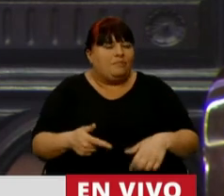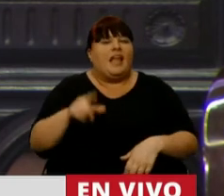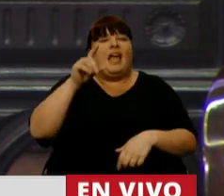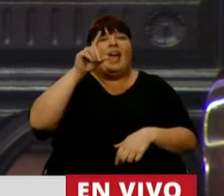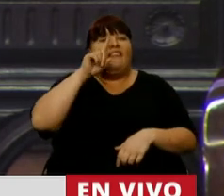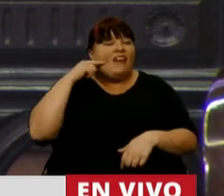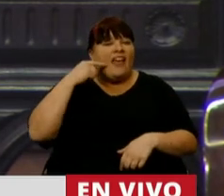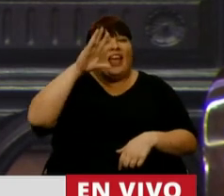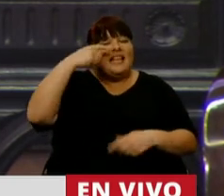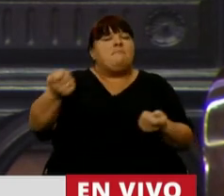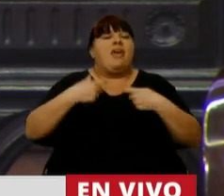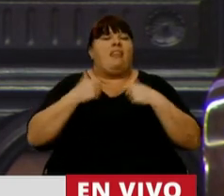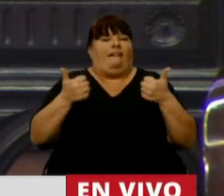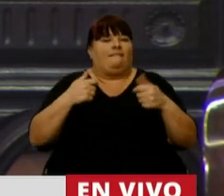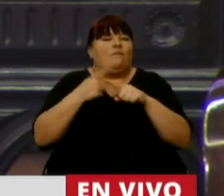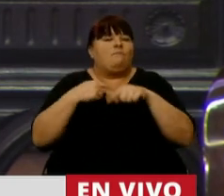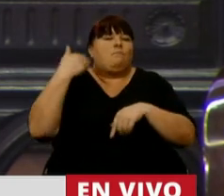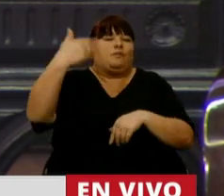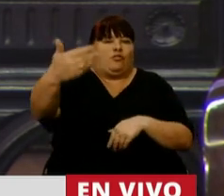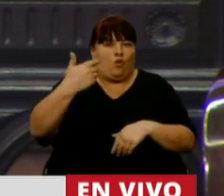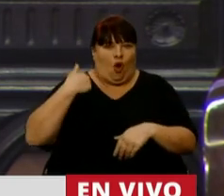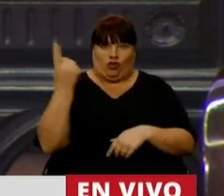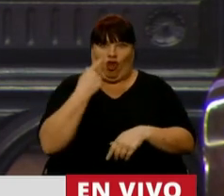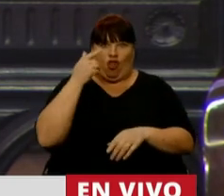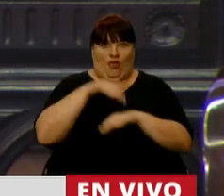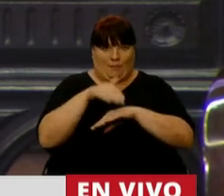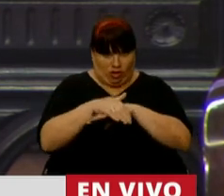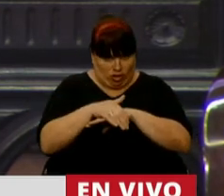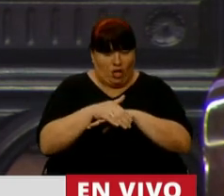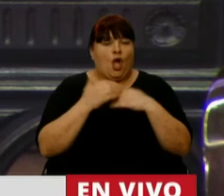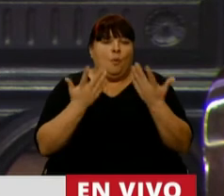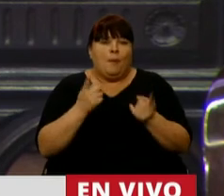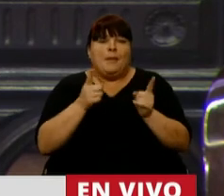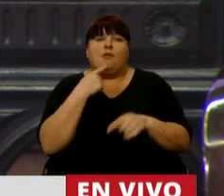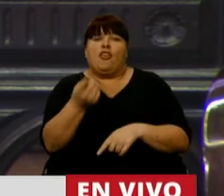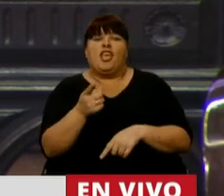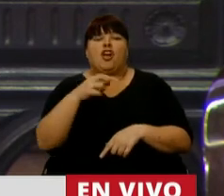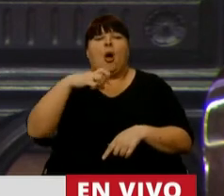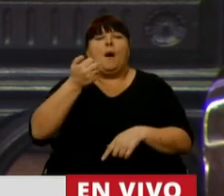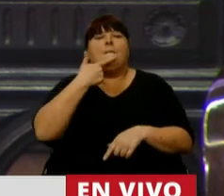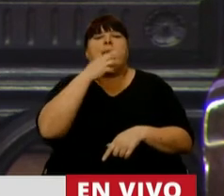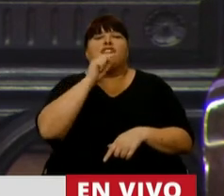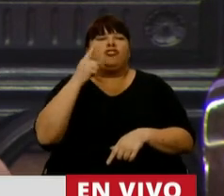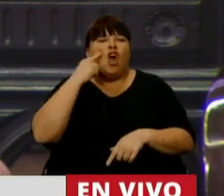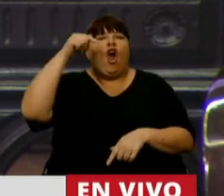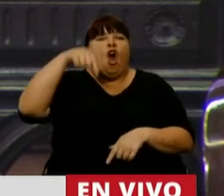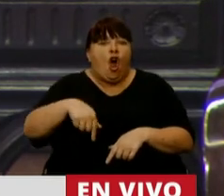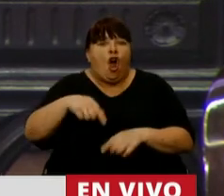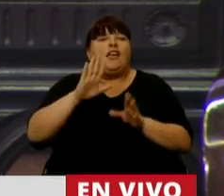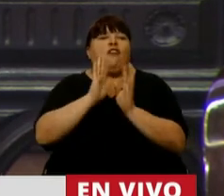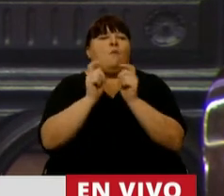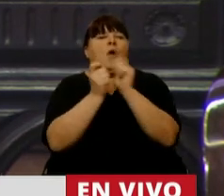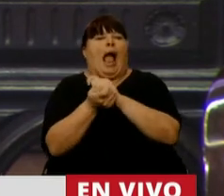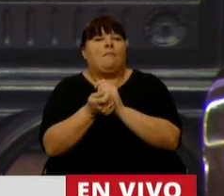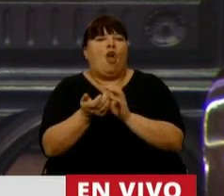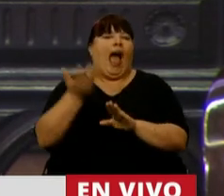Cristina nos devuelven la esperanza a los misioneros. Por eso, y bien lo decía el diputado Luis Pastori, hoy será un antes